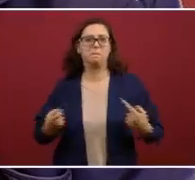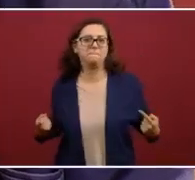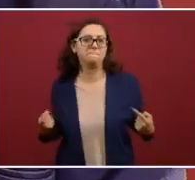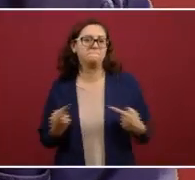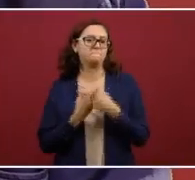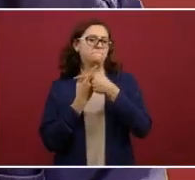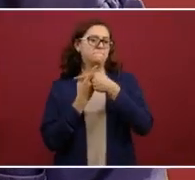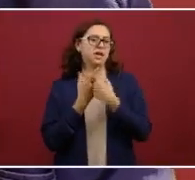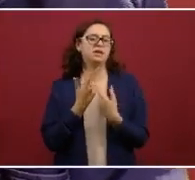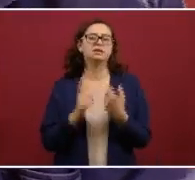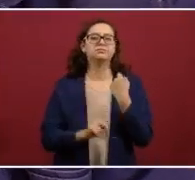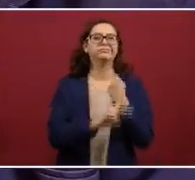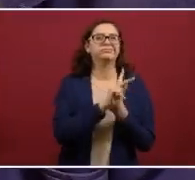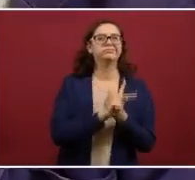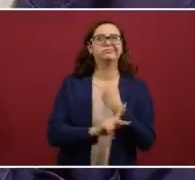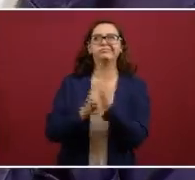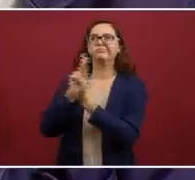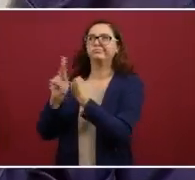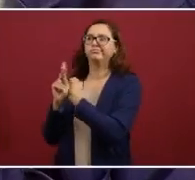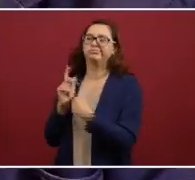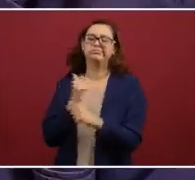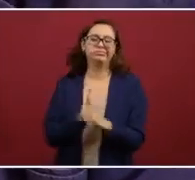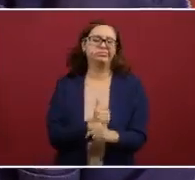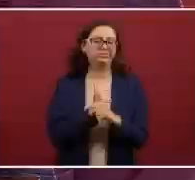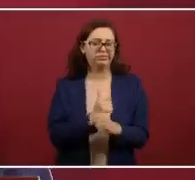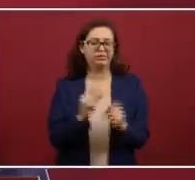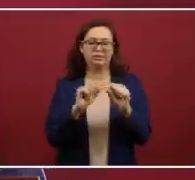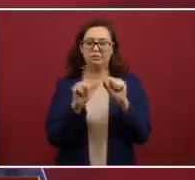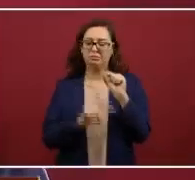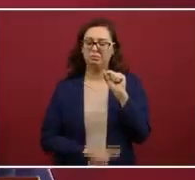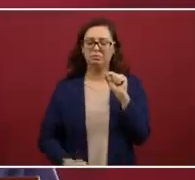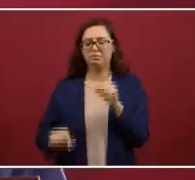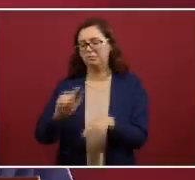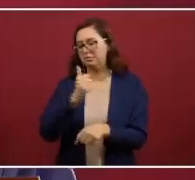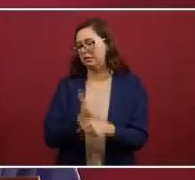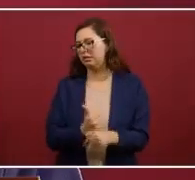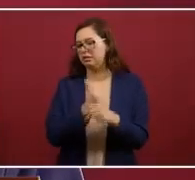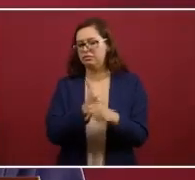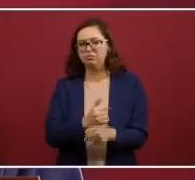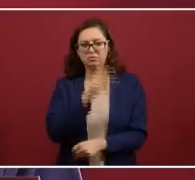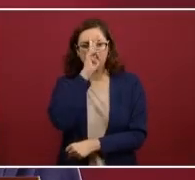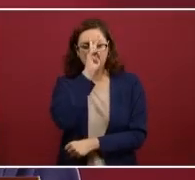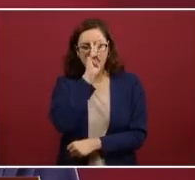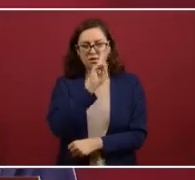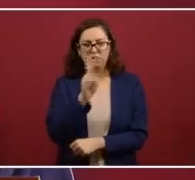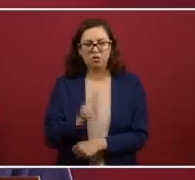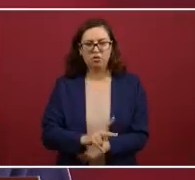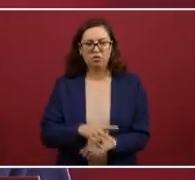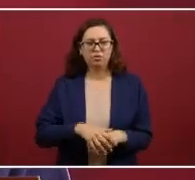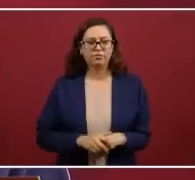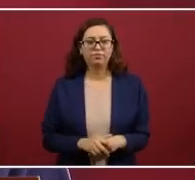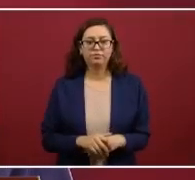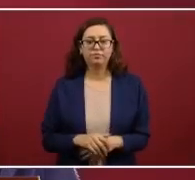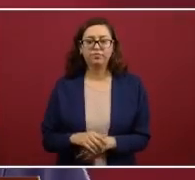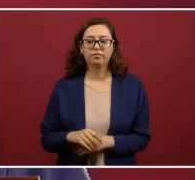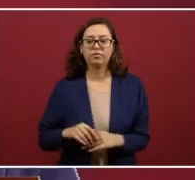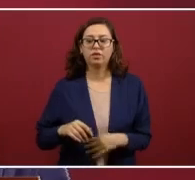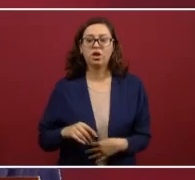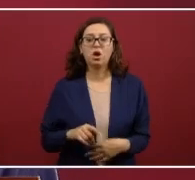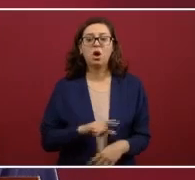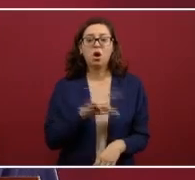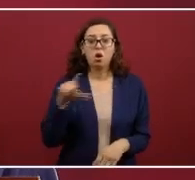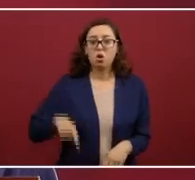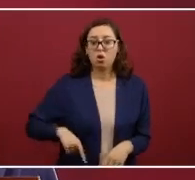sufrido los países y que en el caso de México alcanzó proporciones dramáticas. A través de los gobiernos neoliberales, la